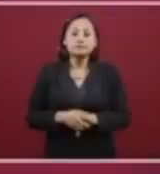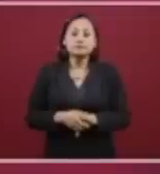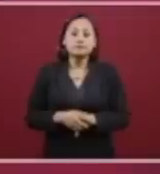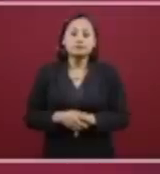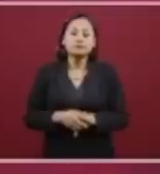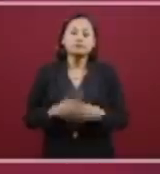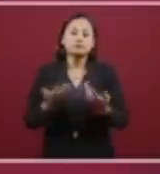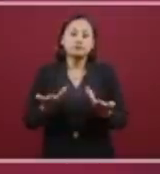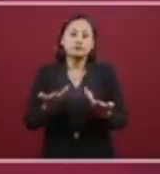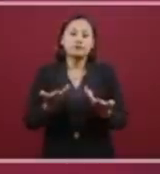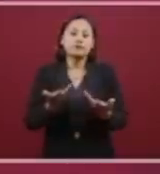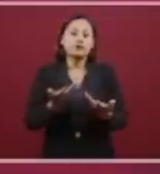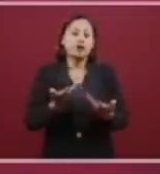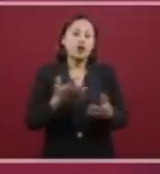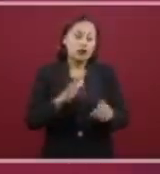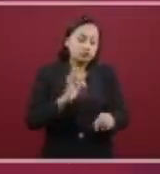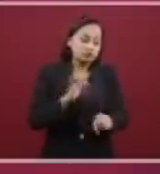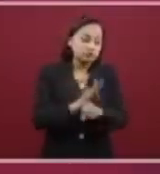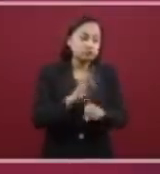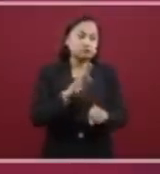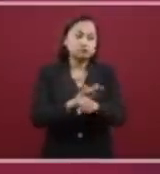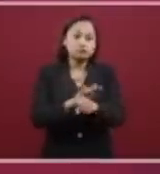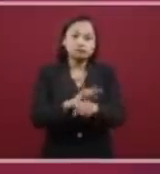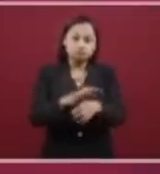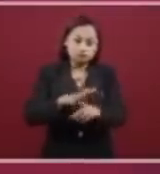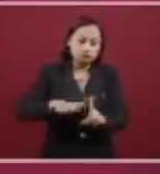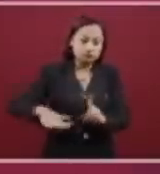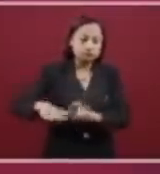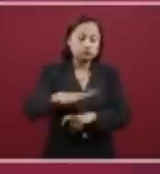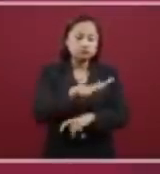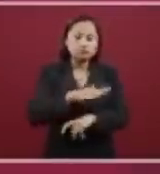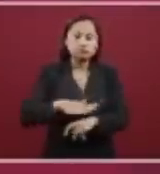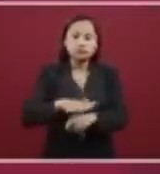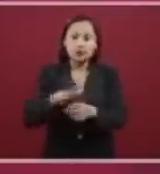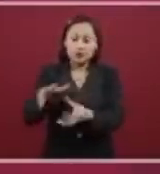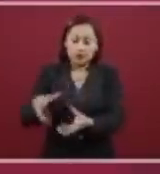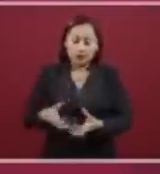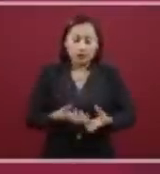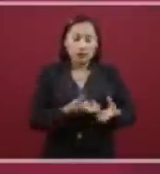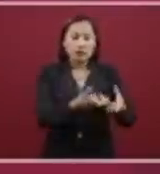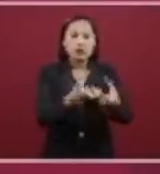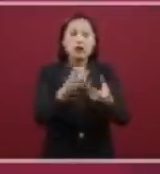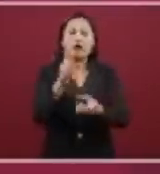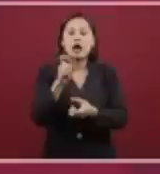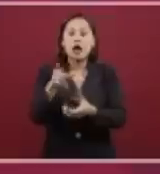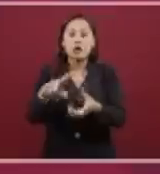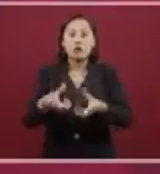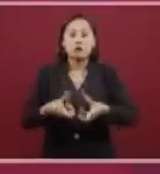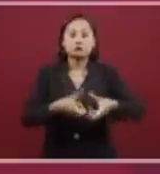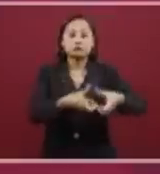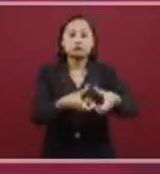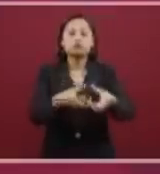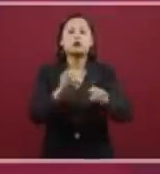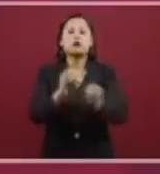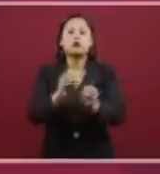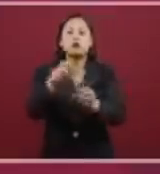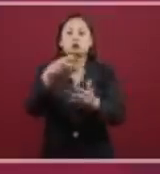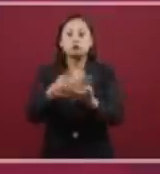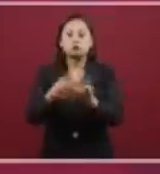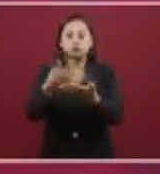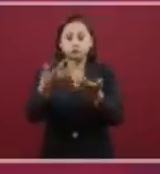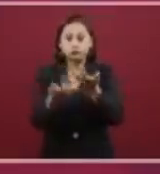de infraestructura urbana así como de agua alcantarillado y electricidad el impacto en las comunidades directamente